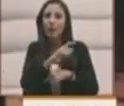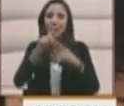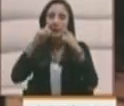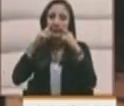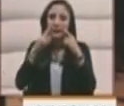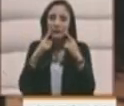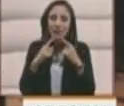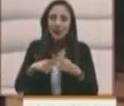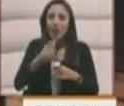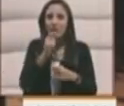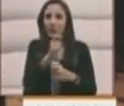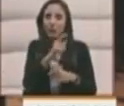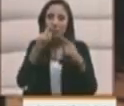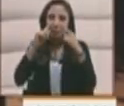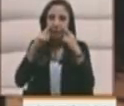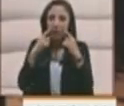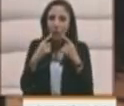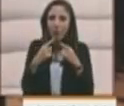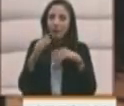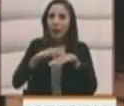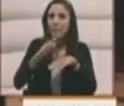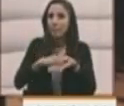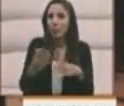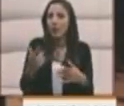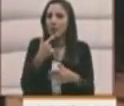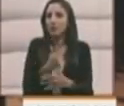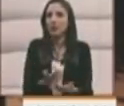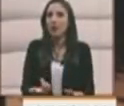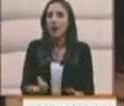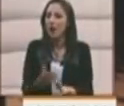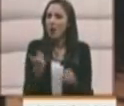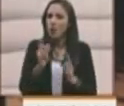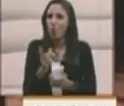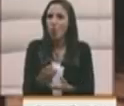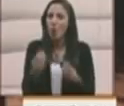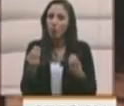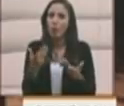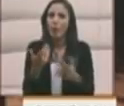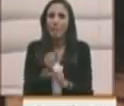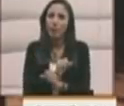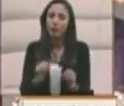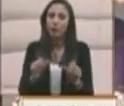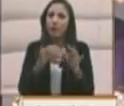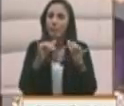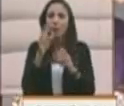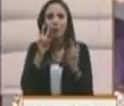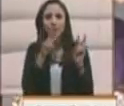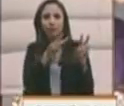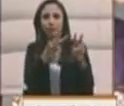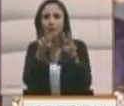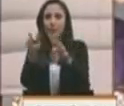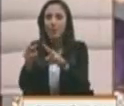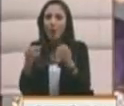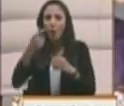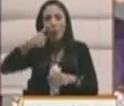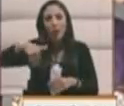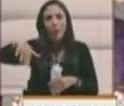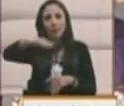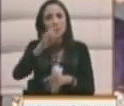medios alternativos, porque sí me lo comentaron y ellos mismos me lo expresaron, que ellos vieron en